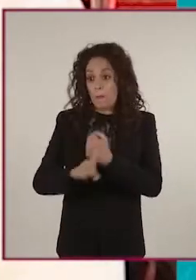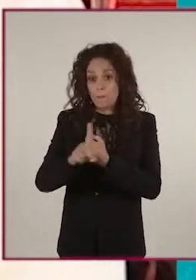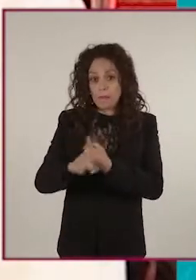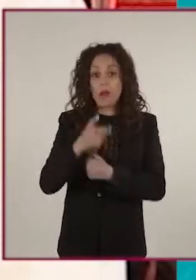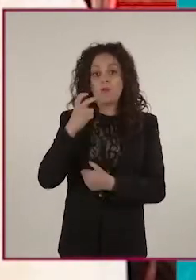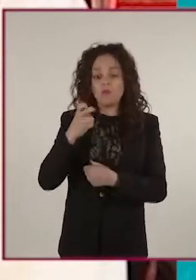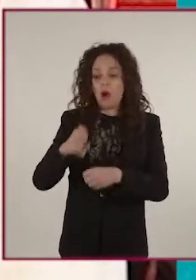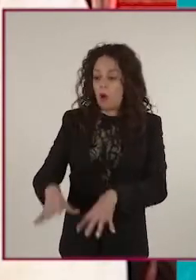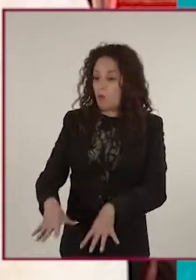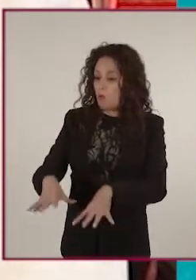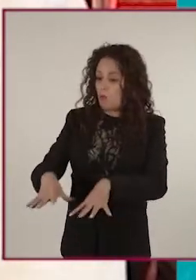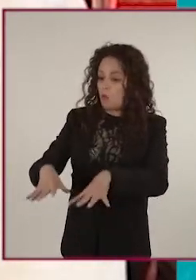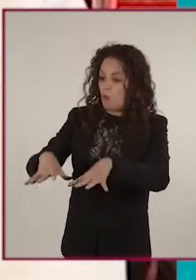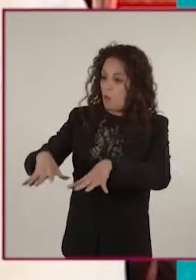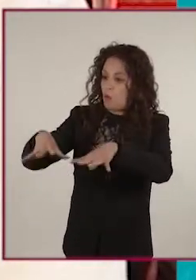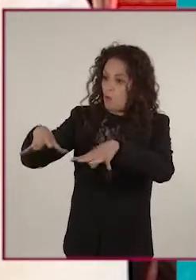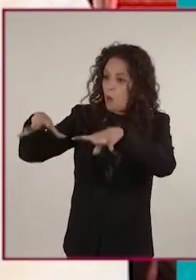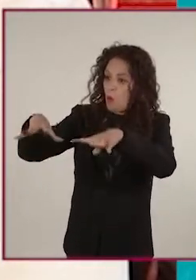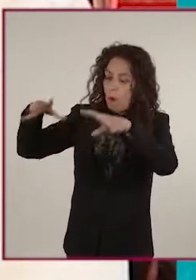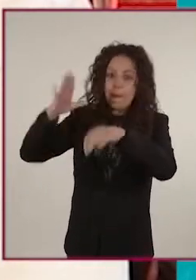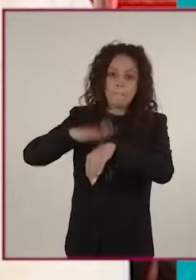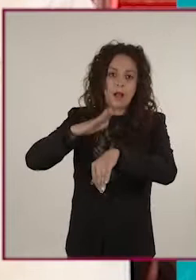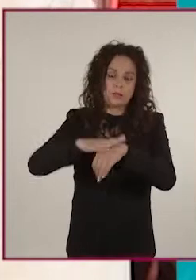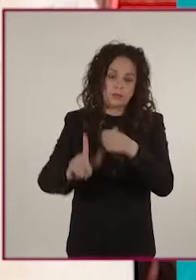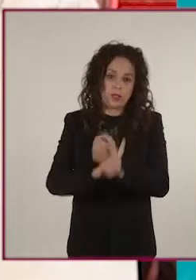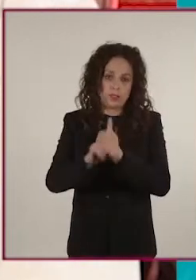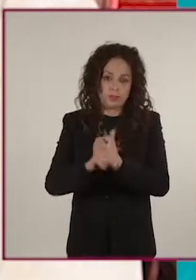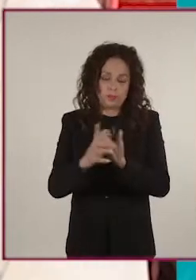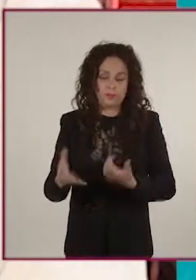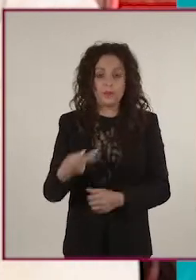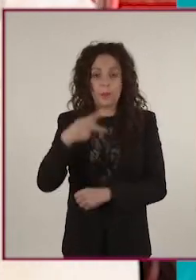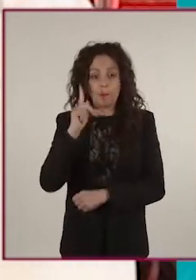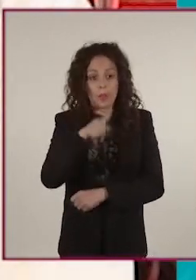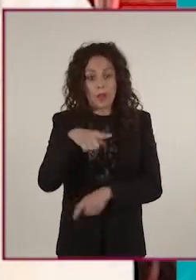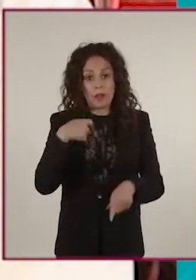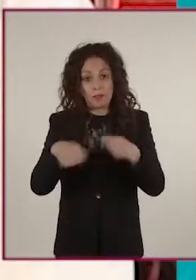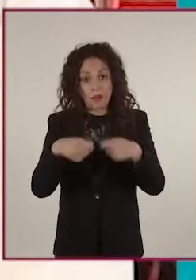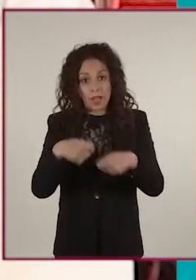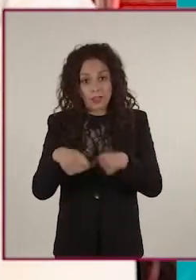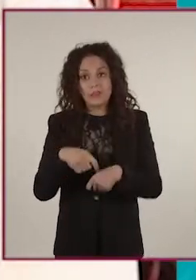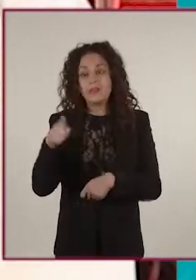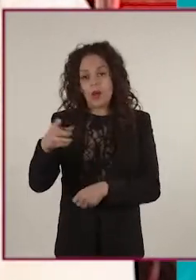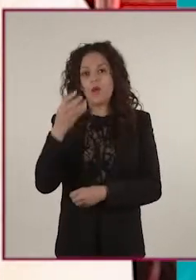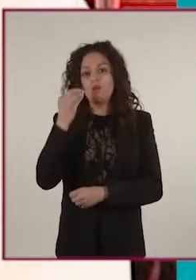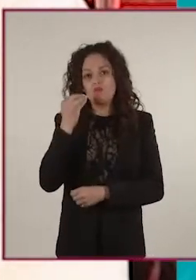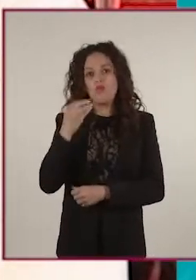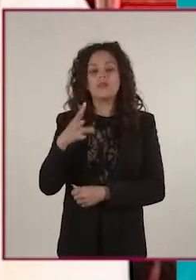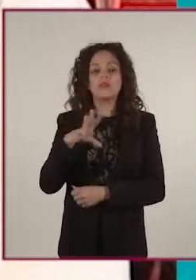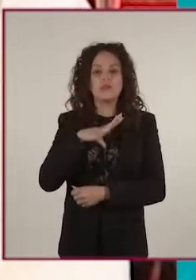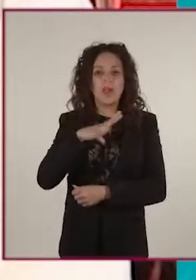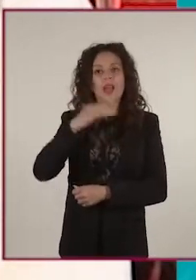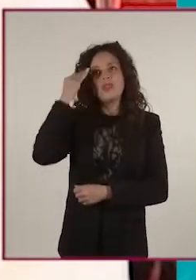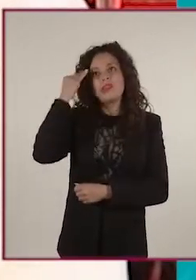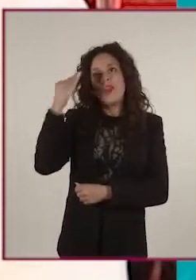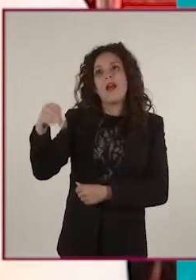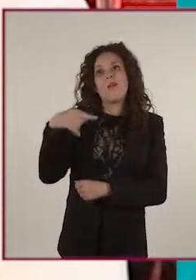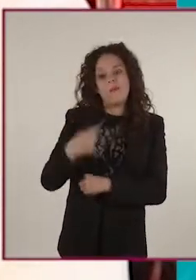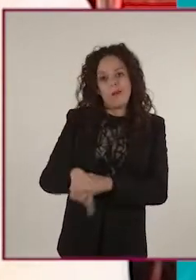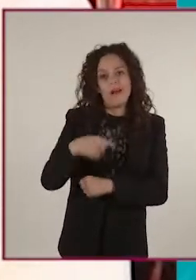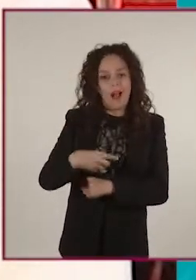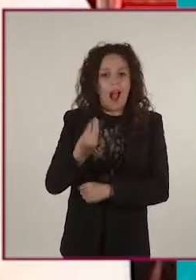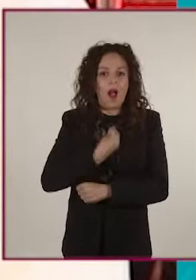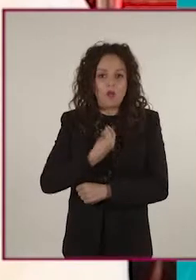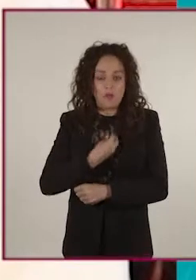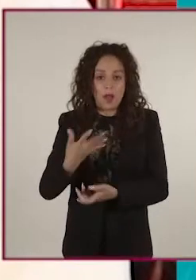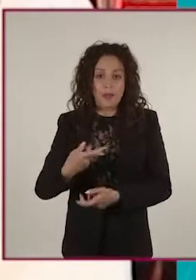en el ambiente y generan un problema, ¿no? La ventaja de los plásticos es que son muy durables, pero eso también se convierte en una desventaja